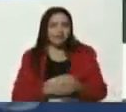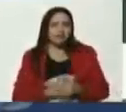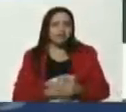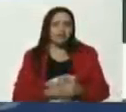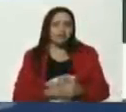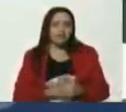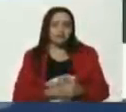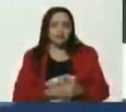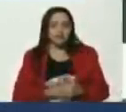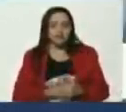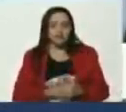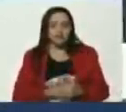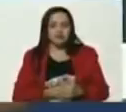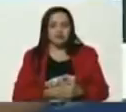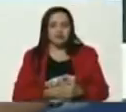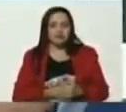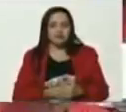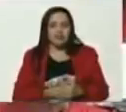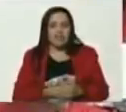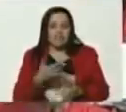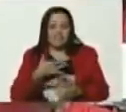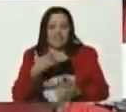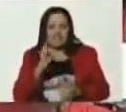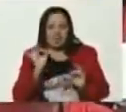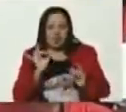y Foreman, en las costillas.